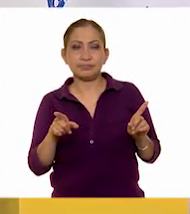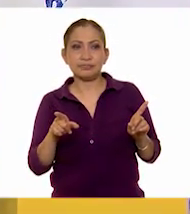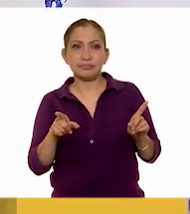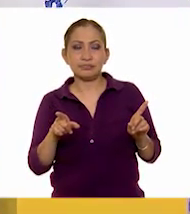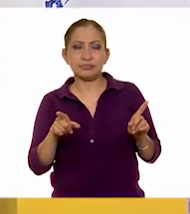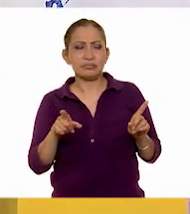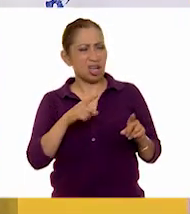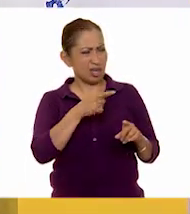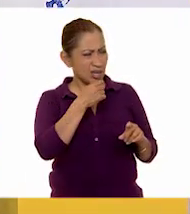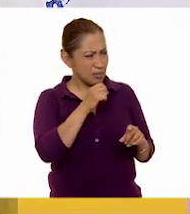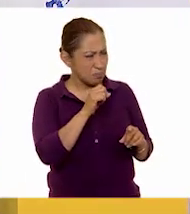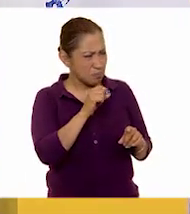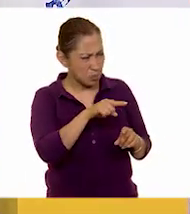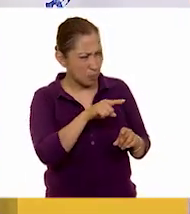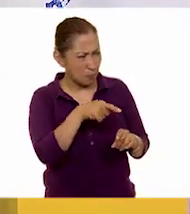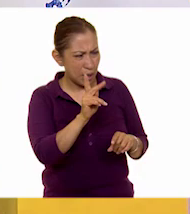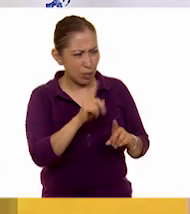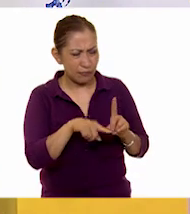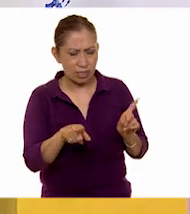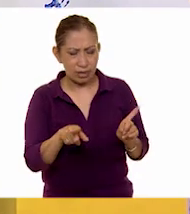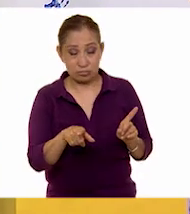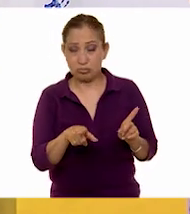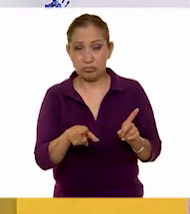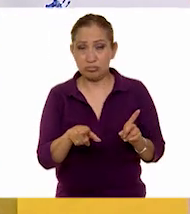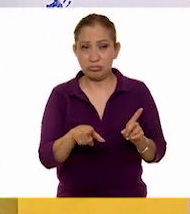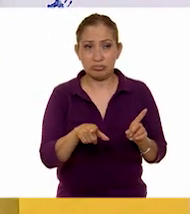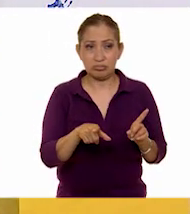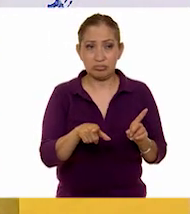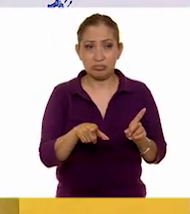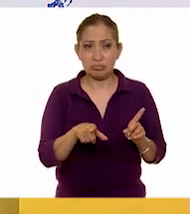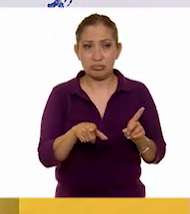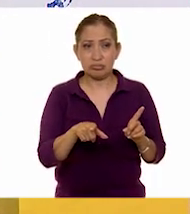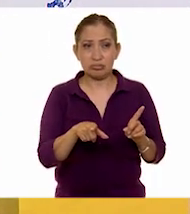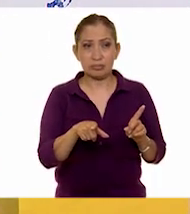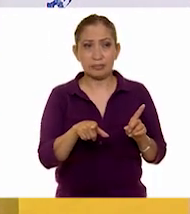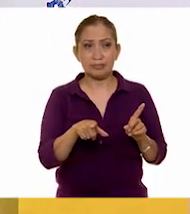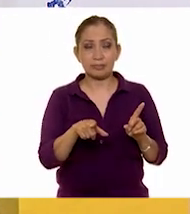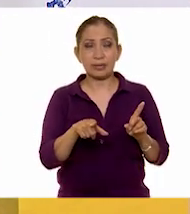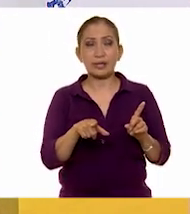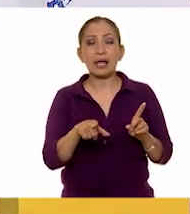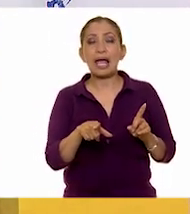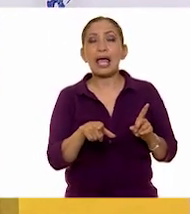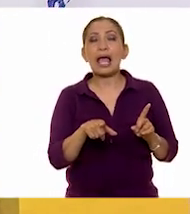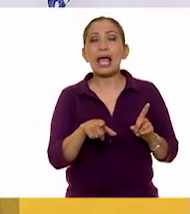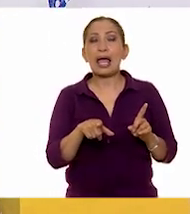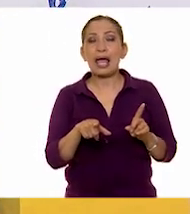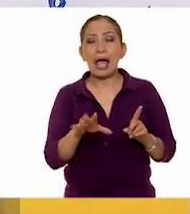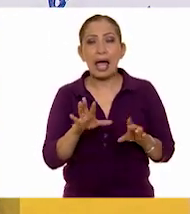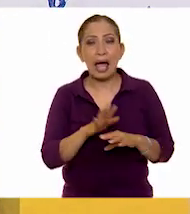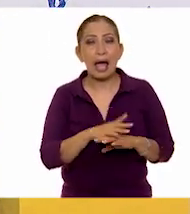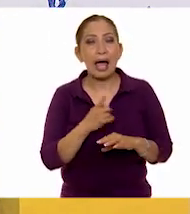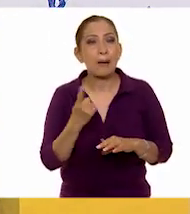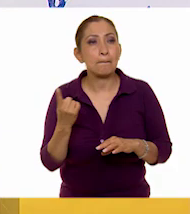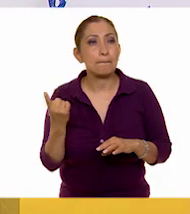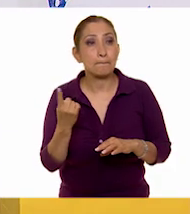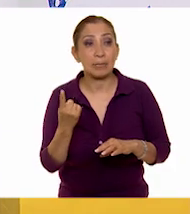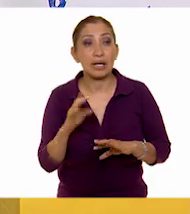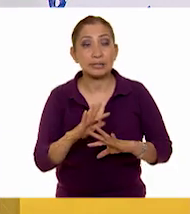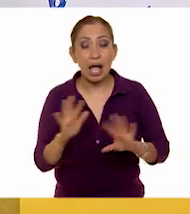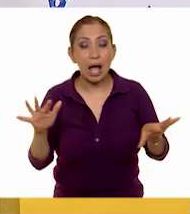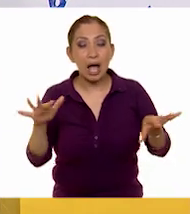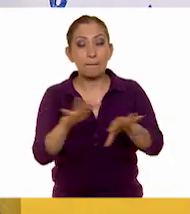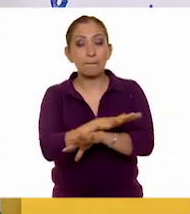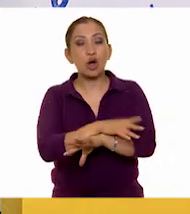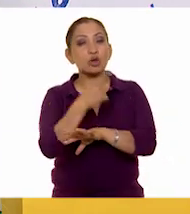Aunque sean los mismos, son diferentes. Así ¿Pero por es. Qué, maestro Julio? Ah, porque ya